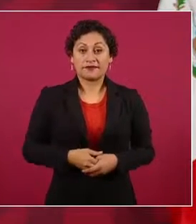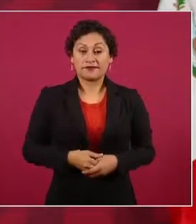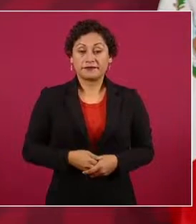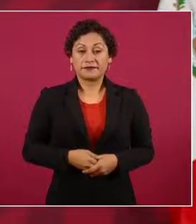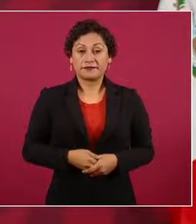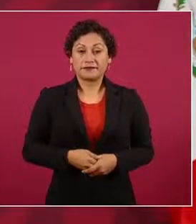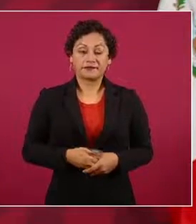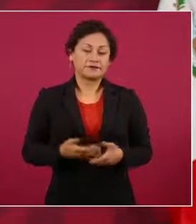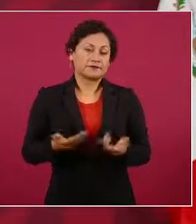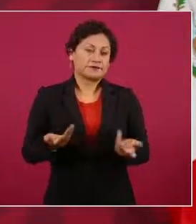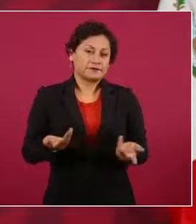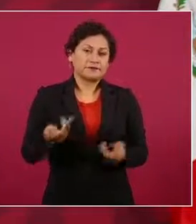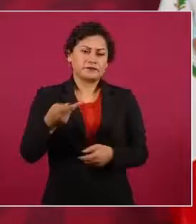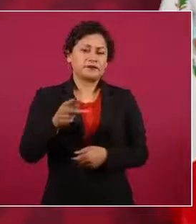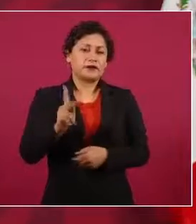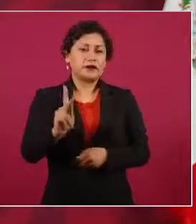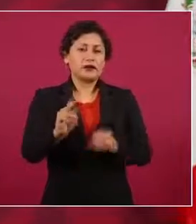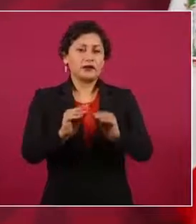Claro,